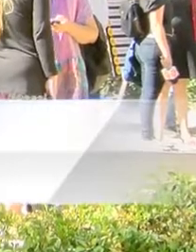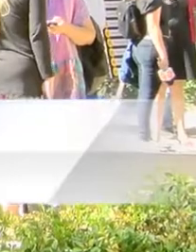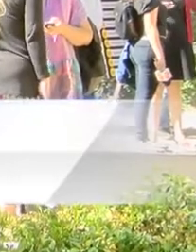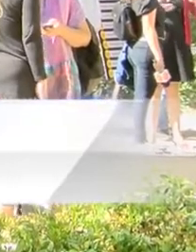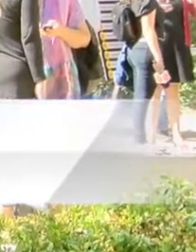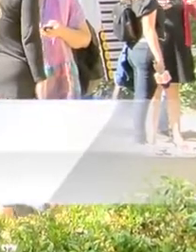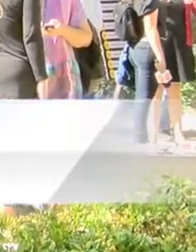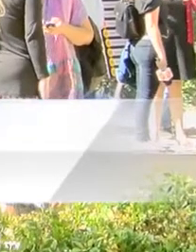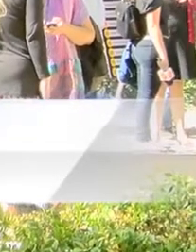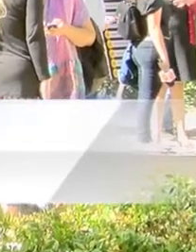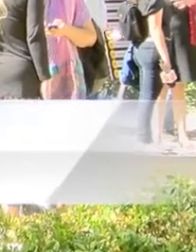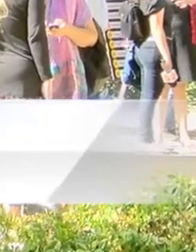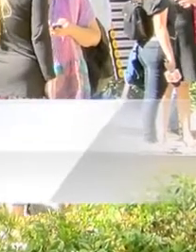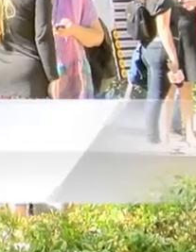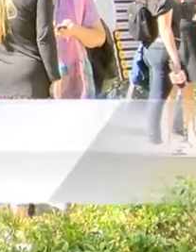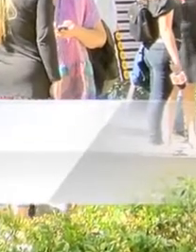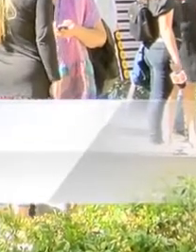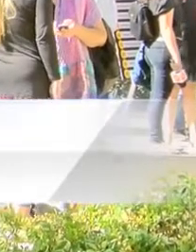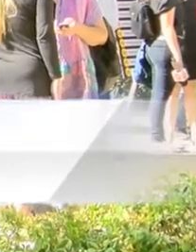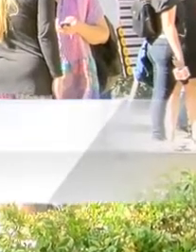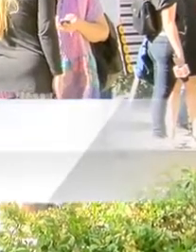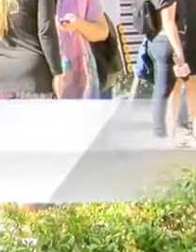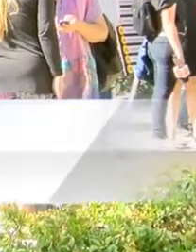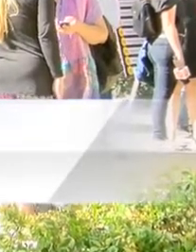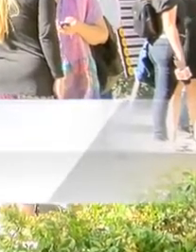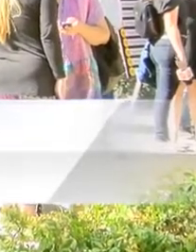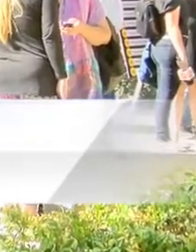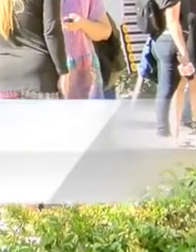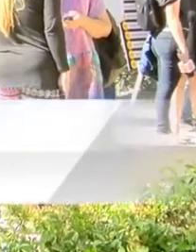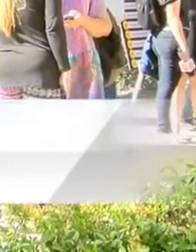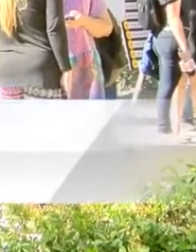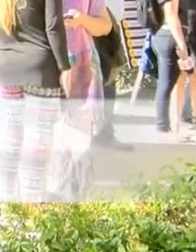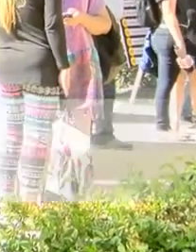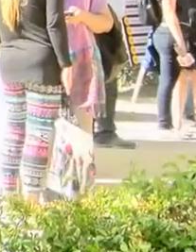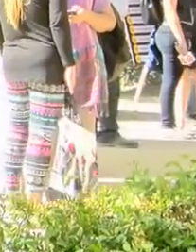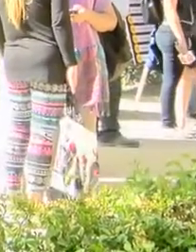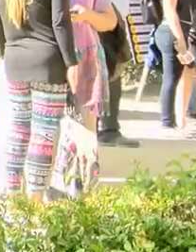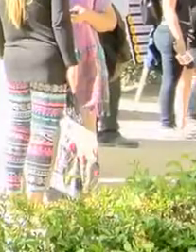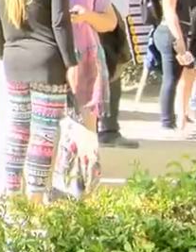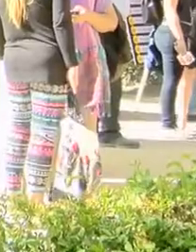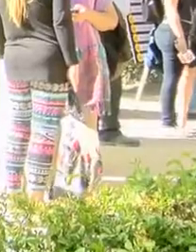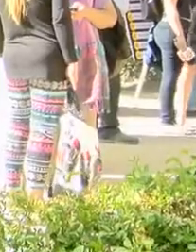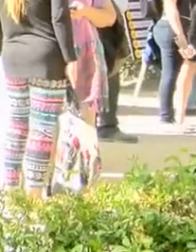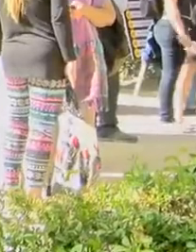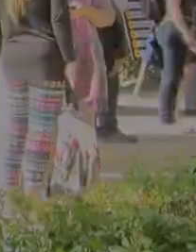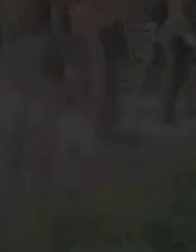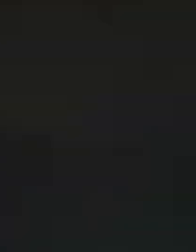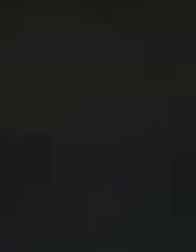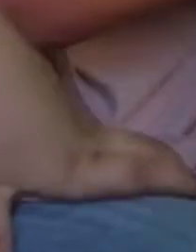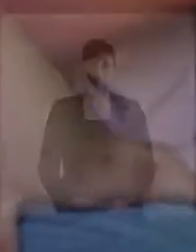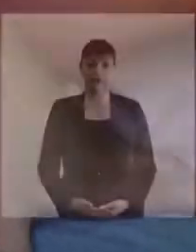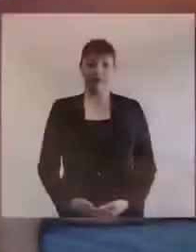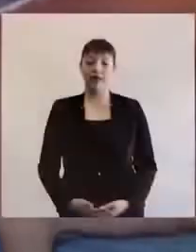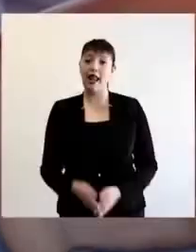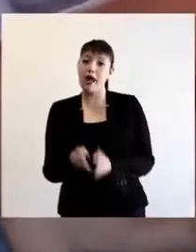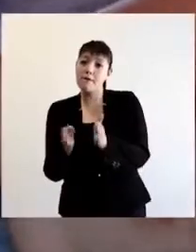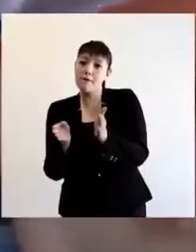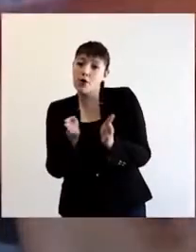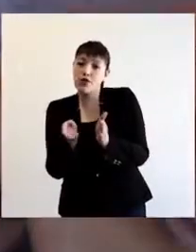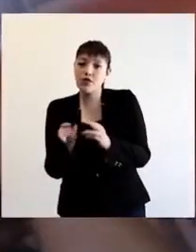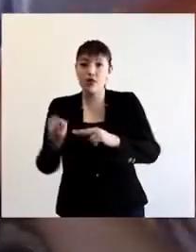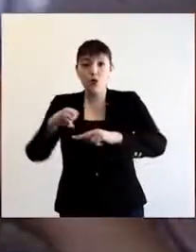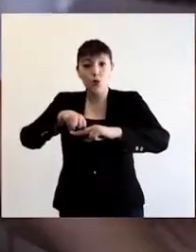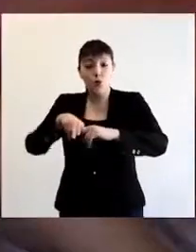es que cuando tú no utilizas este tipo de sistemas o incumples esta normativa, la falta que cometes el conductor del vehículo es una falta